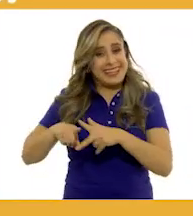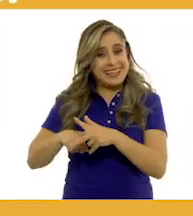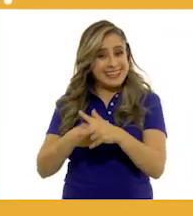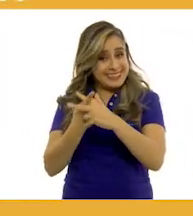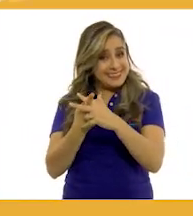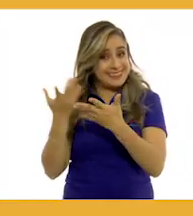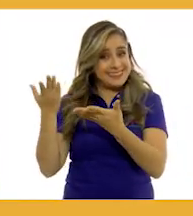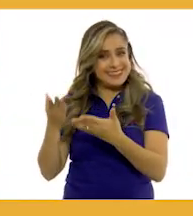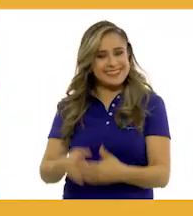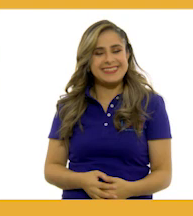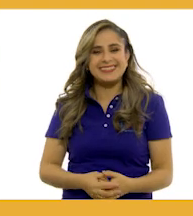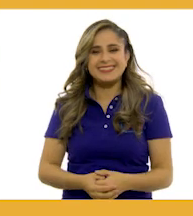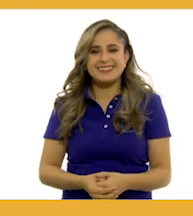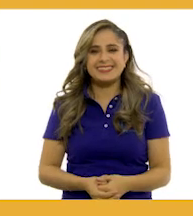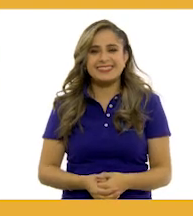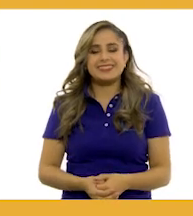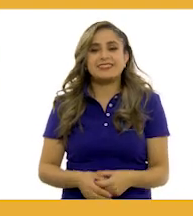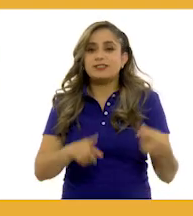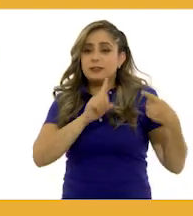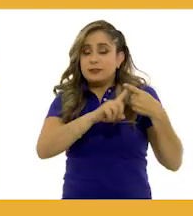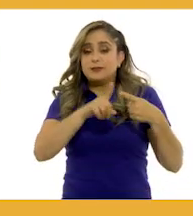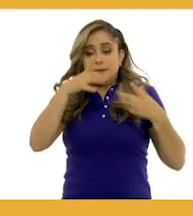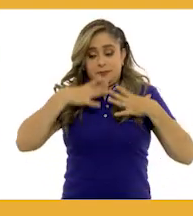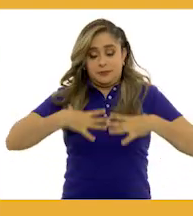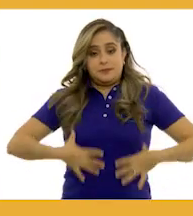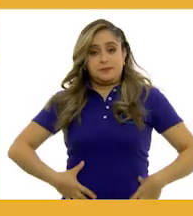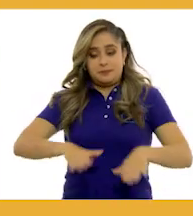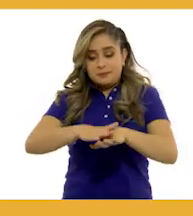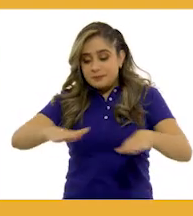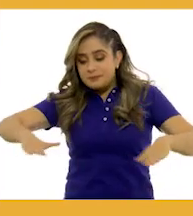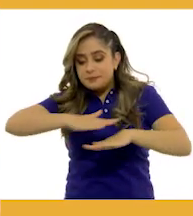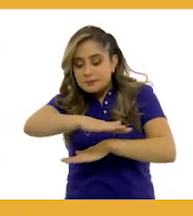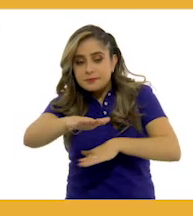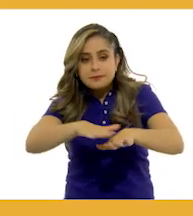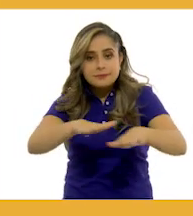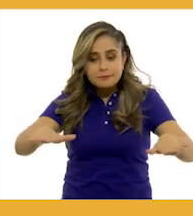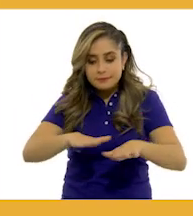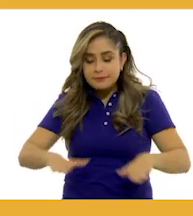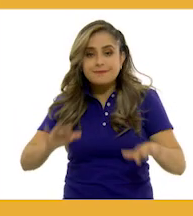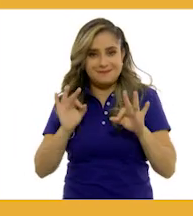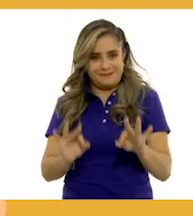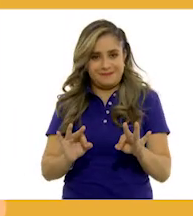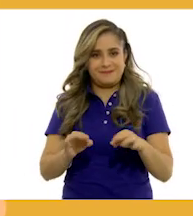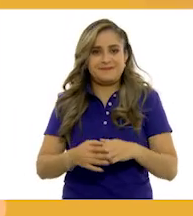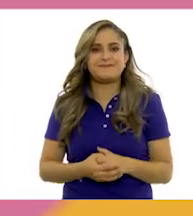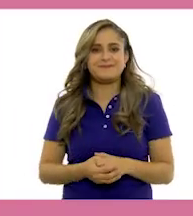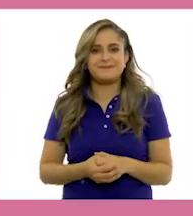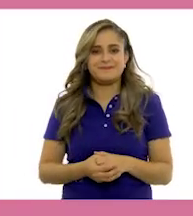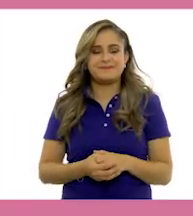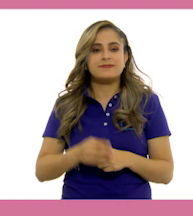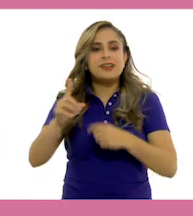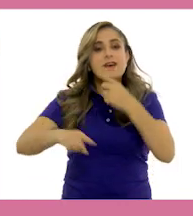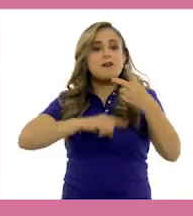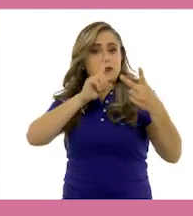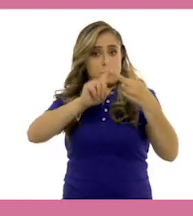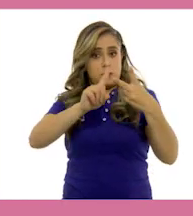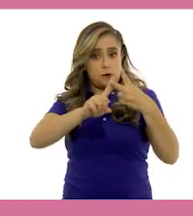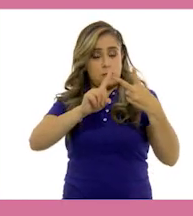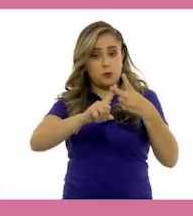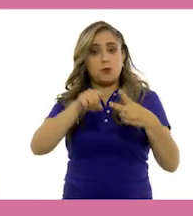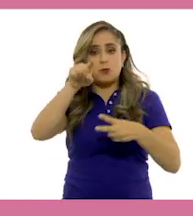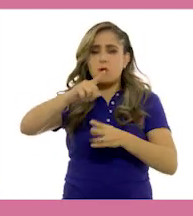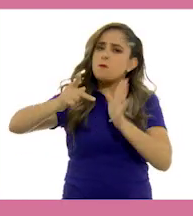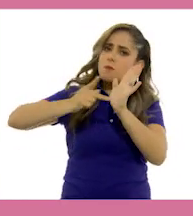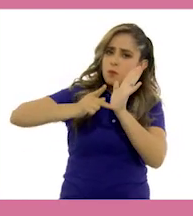¡Empecemos! 1. Estira la playera a lo largo y a lo ancho. 2. Marca con